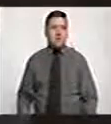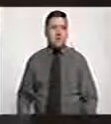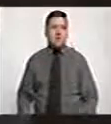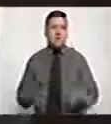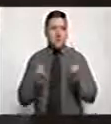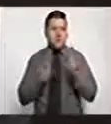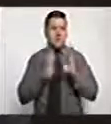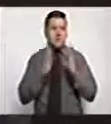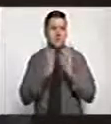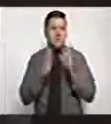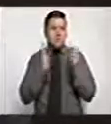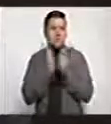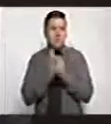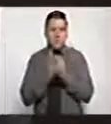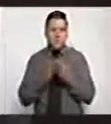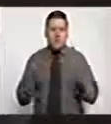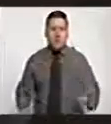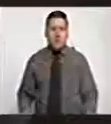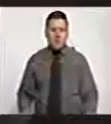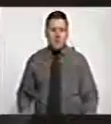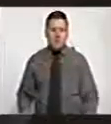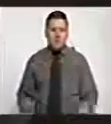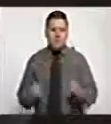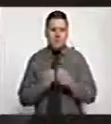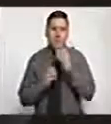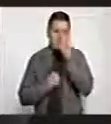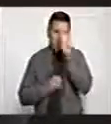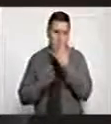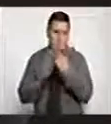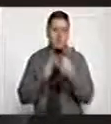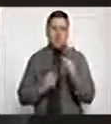Termine, senador. Estos, entre otros, son motivos para